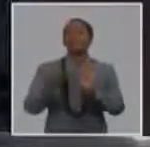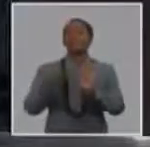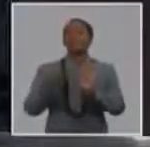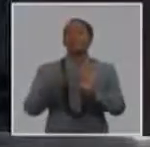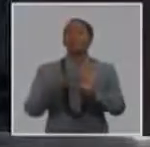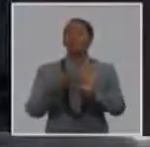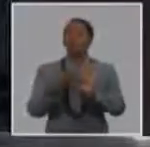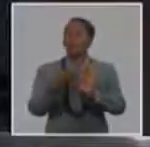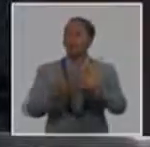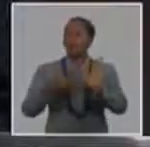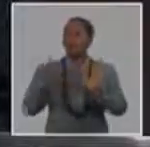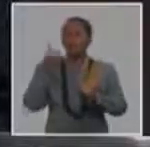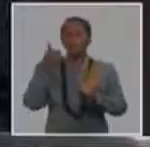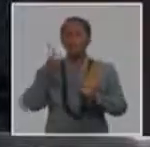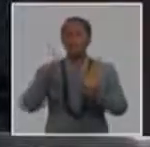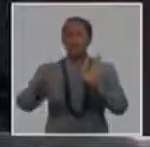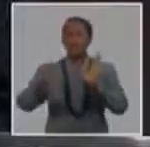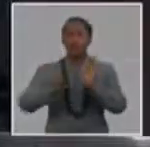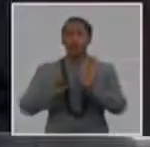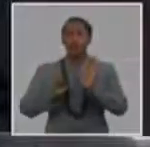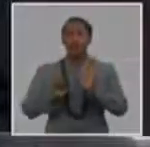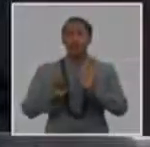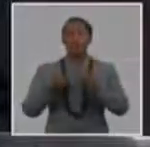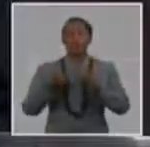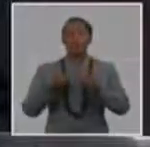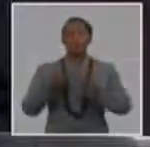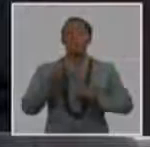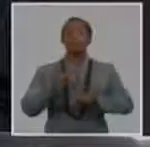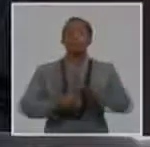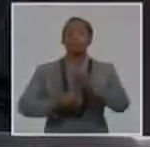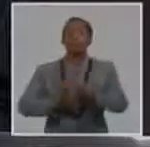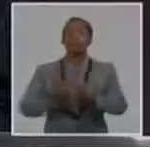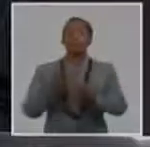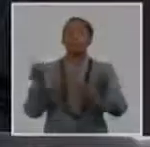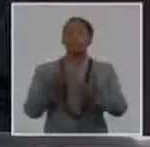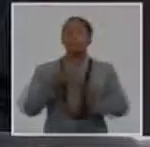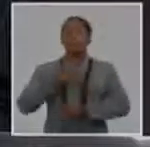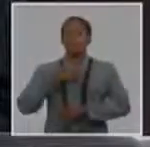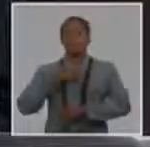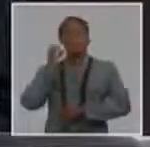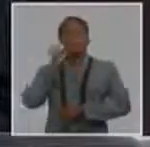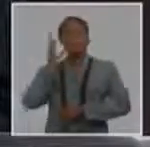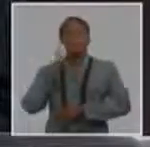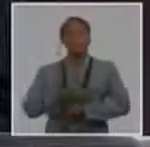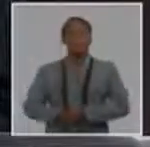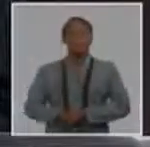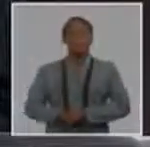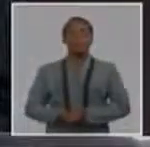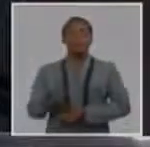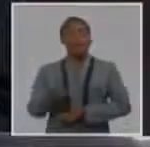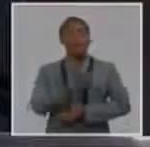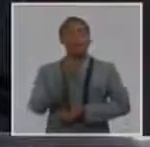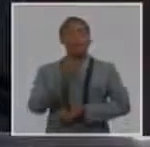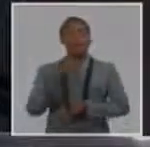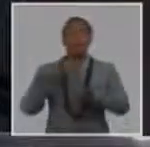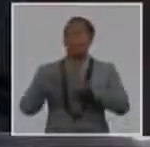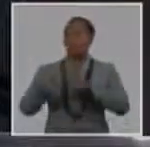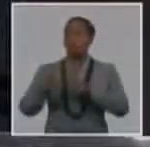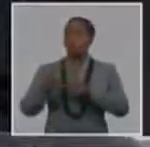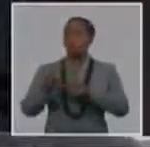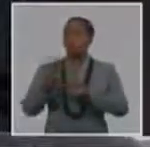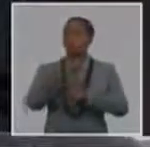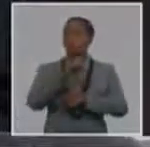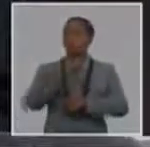tratamiento. El Juvisa es uno de ellos, fue uno de los que presentó patente, al igual que el Everferón, que también